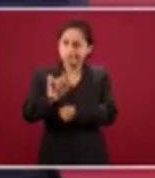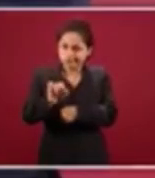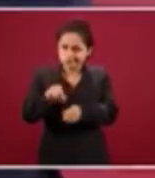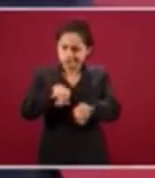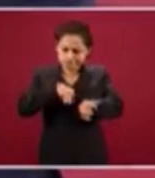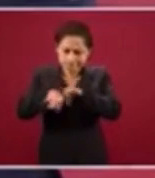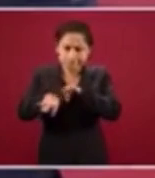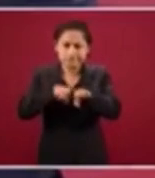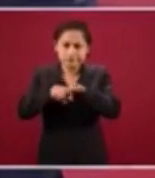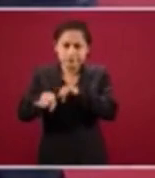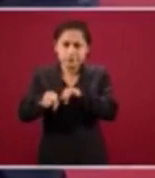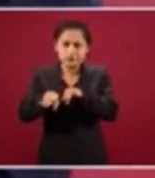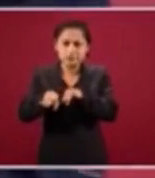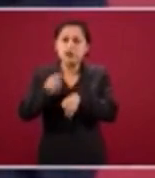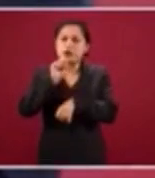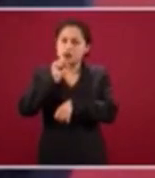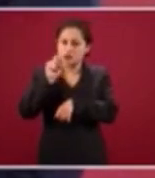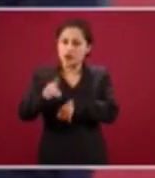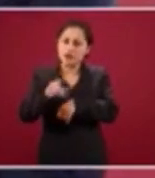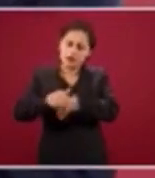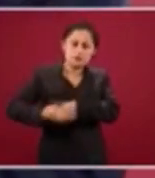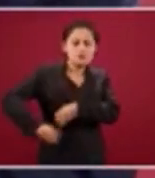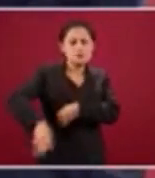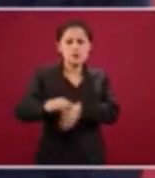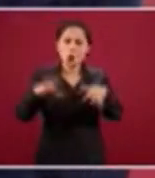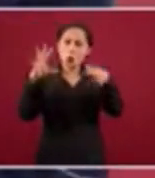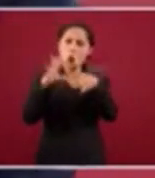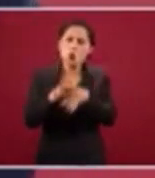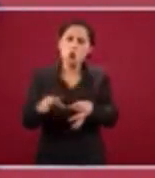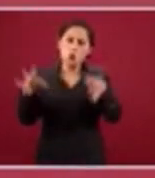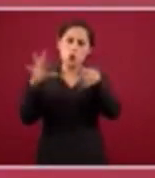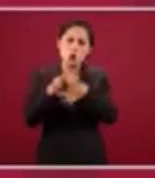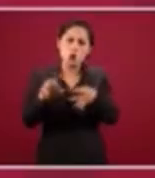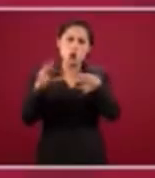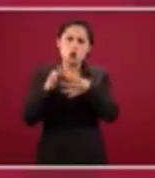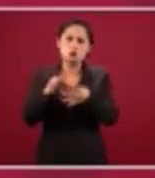seguir informando, y deseo con toda mi alma